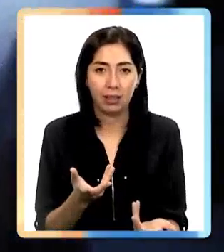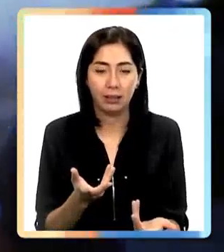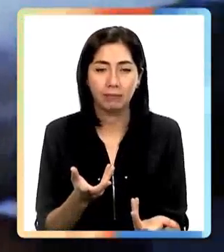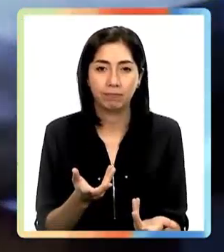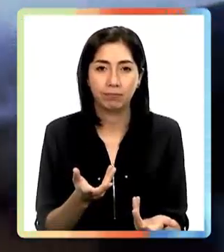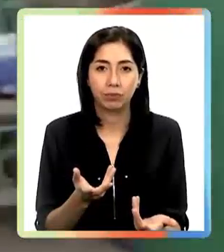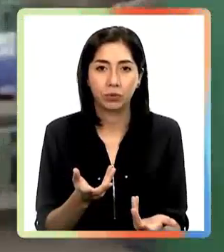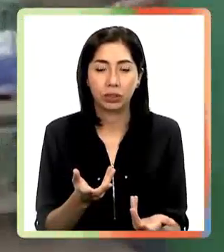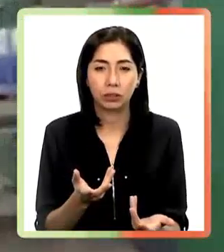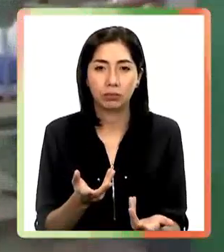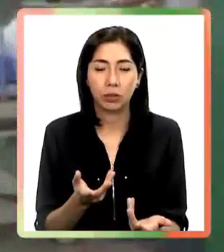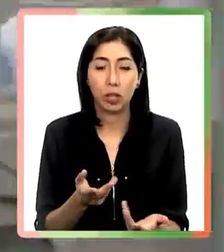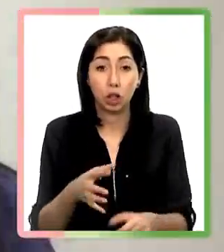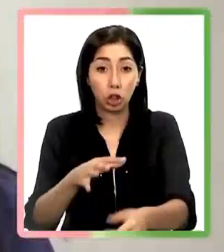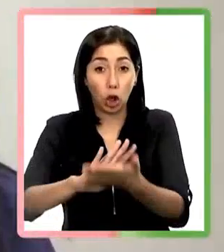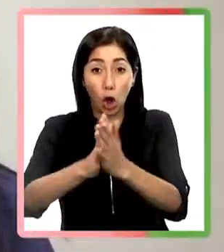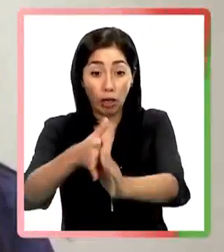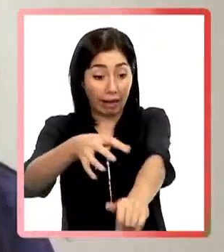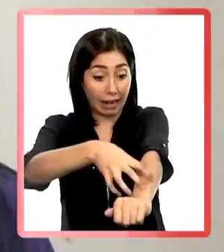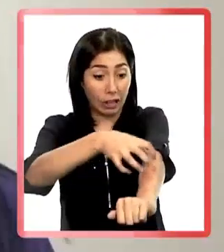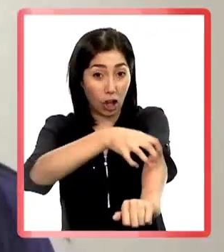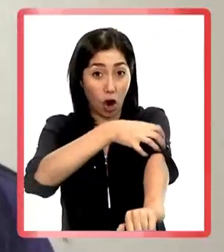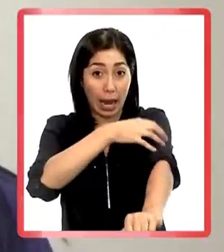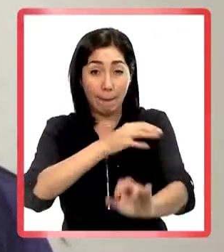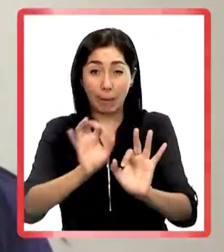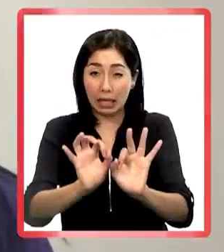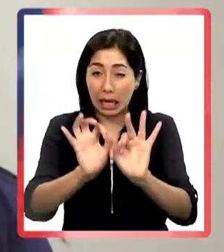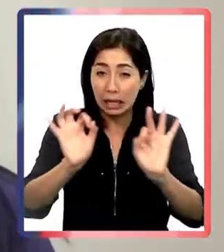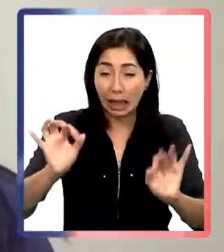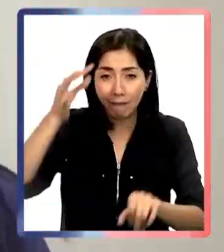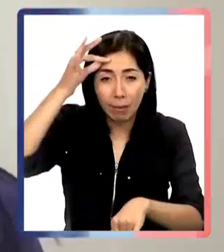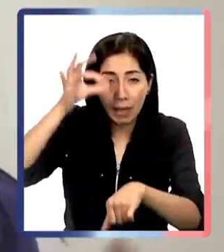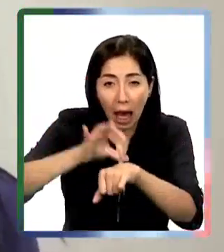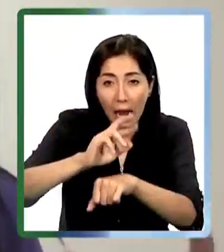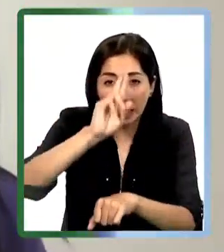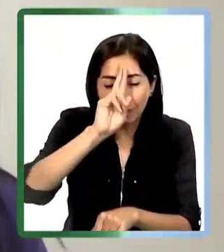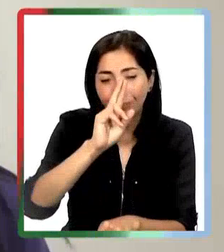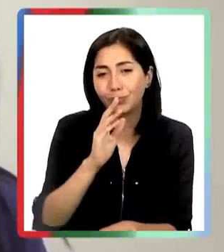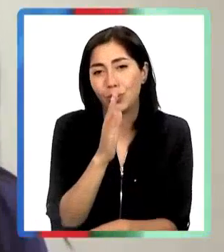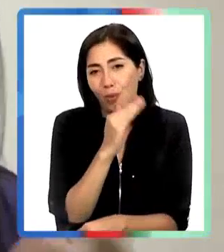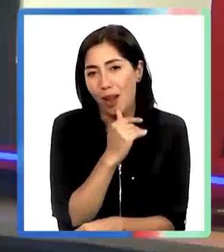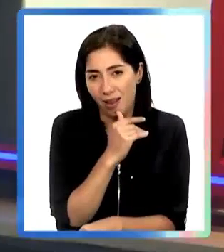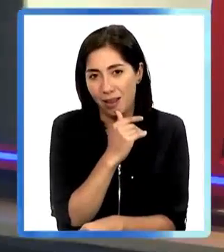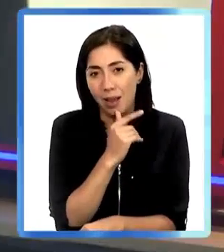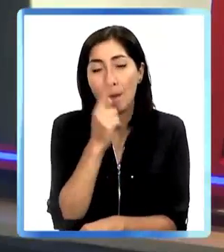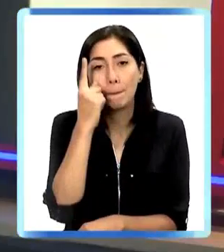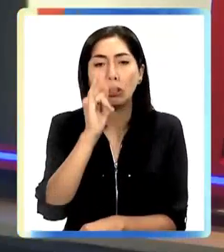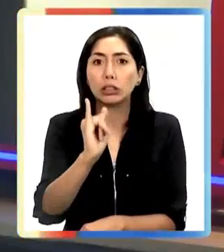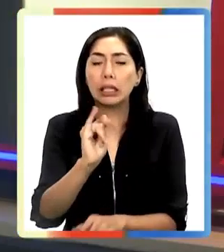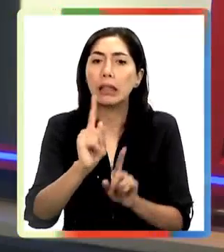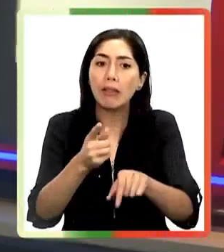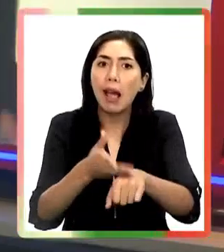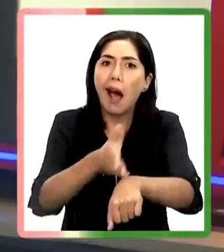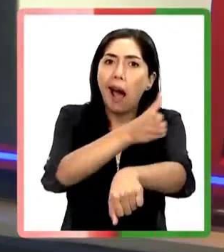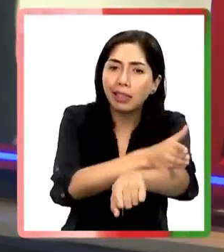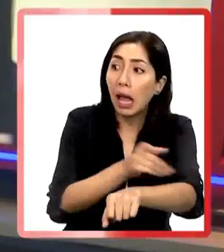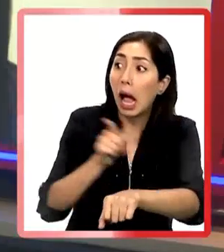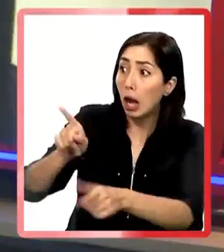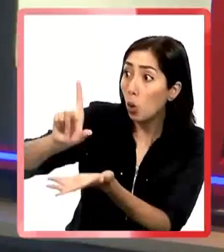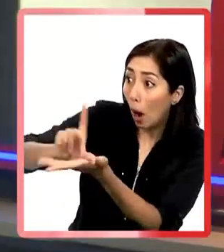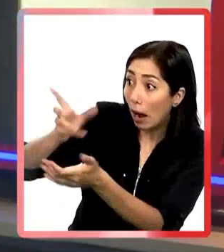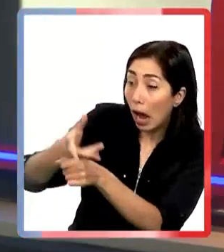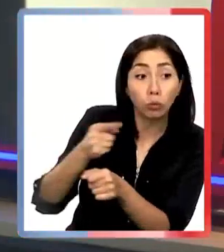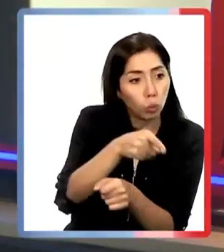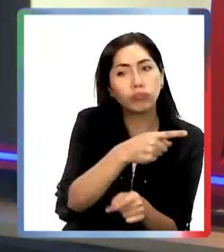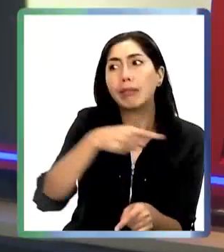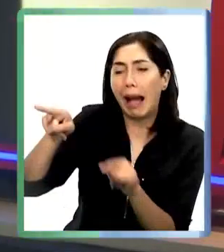tener especialistas en todas las regiones de este tipo de enfermedades de poca frecuencia, pero tenemos que ser capaces de derivarlas a tiempo a los lugares donde existan